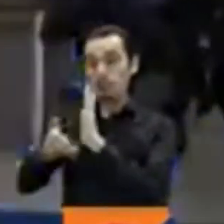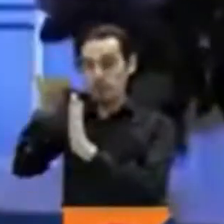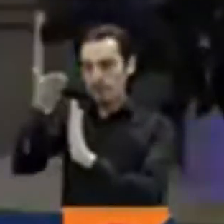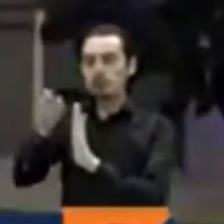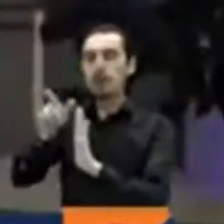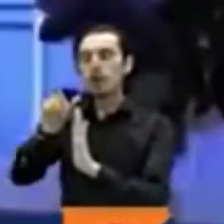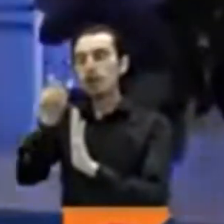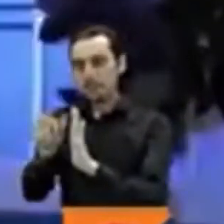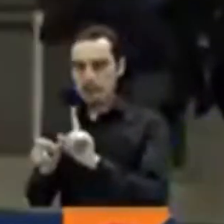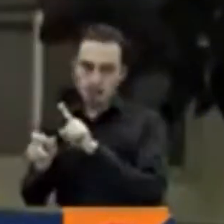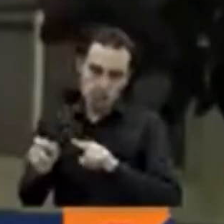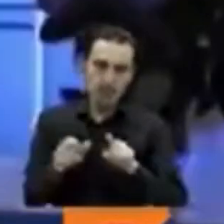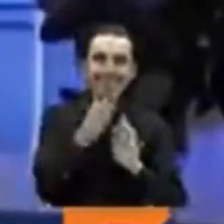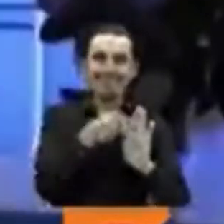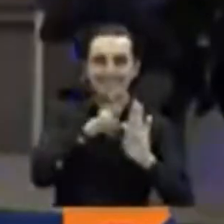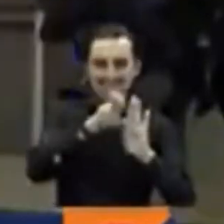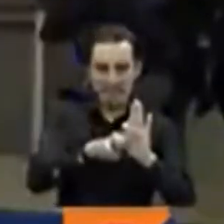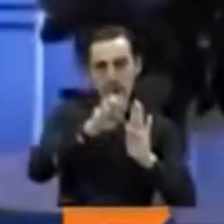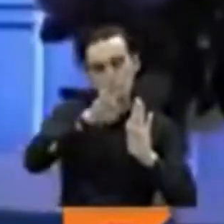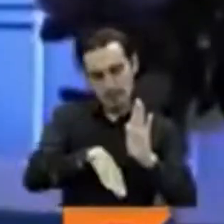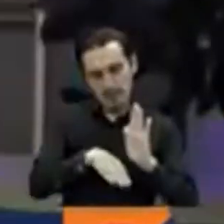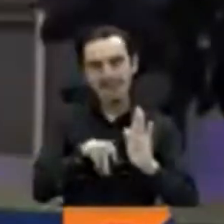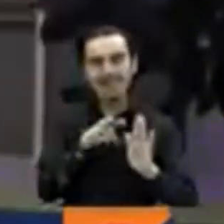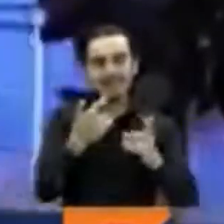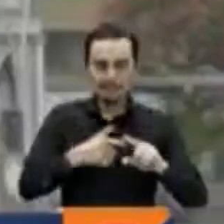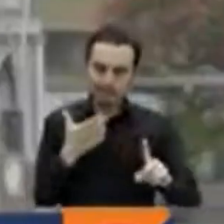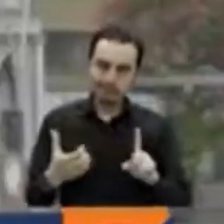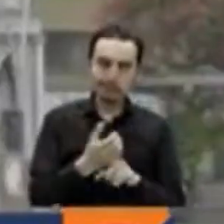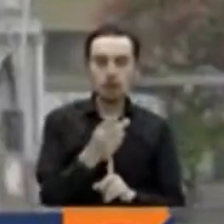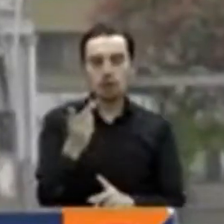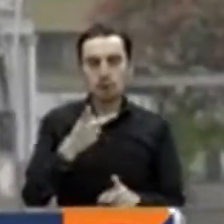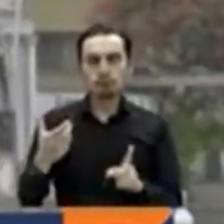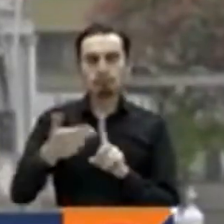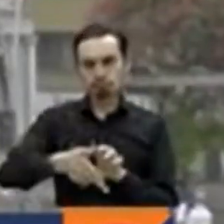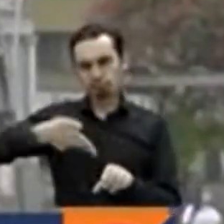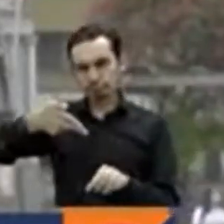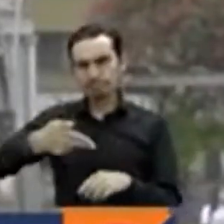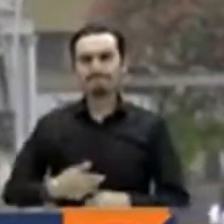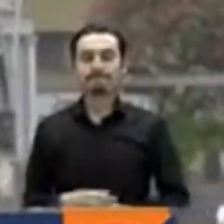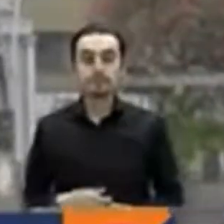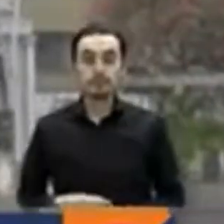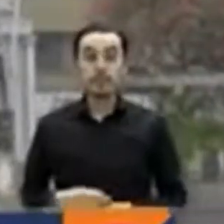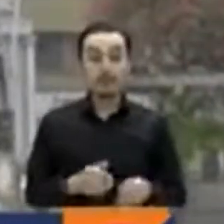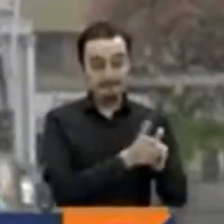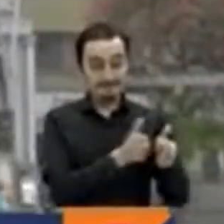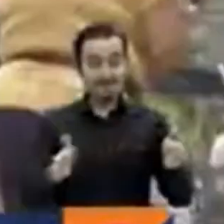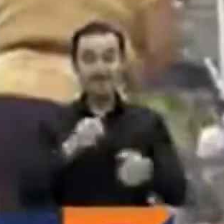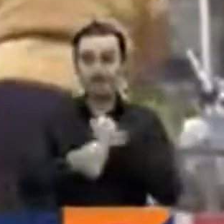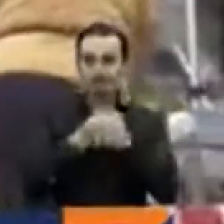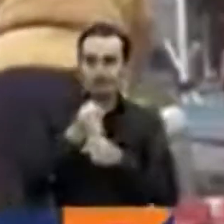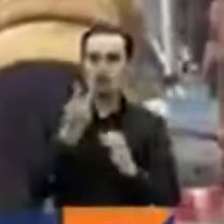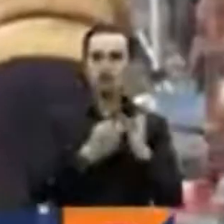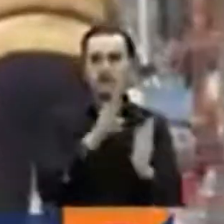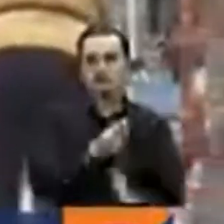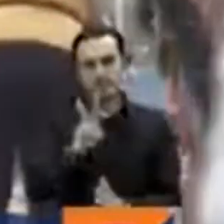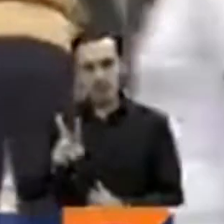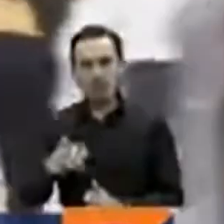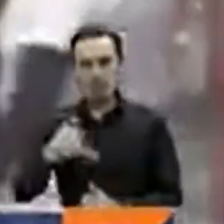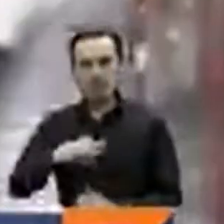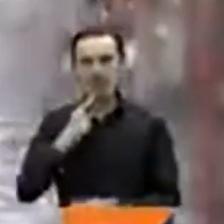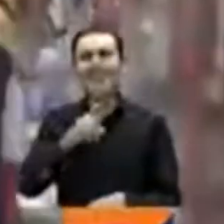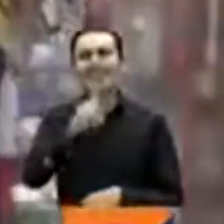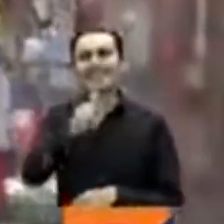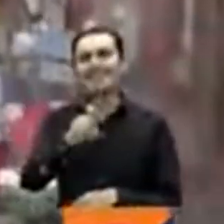de un menor aprehendido también por el delito de porte ilegal de armas de fuego. En lo que va corrido del 2022 se reportan